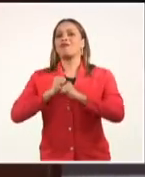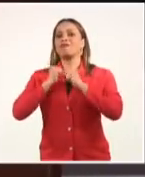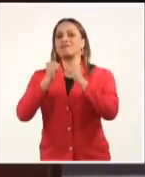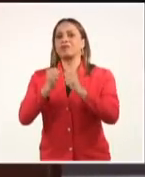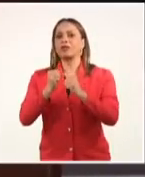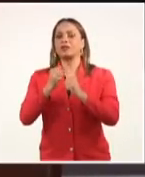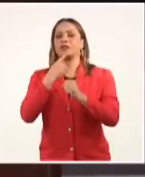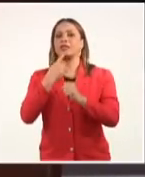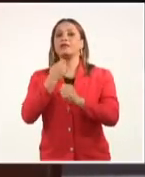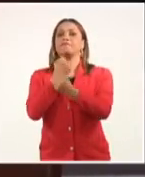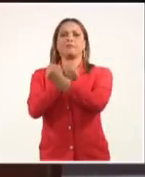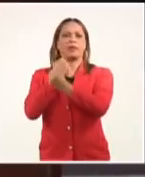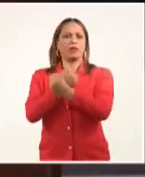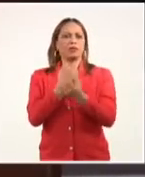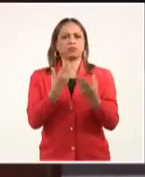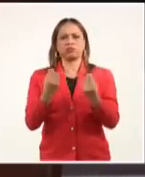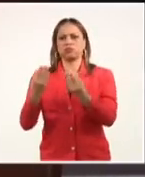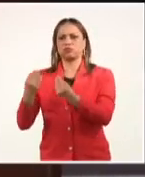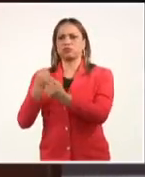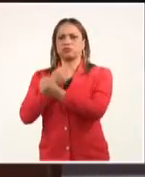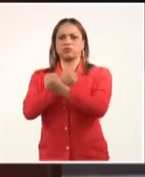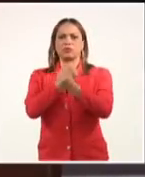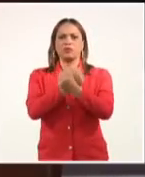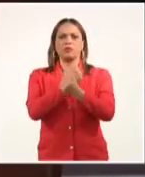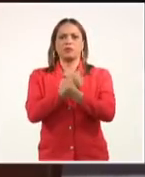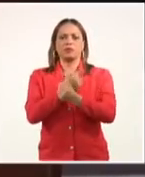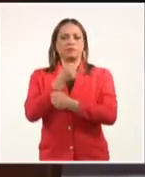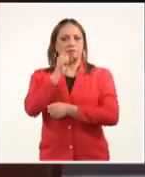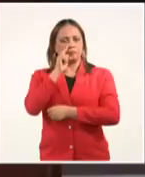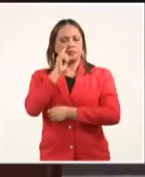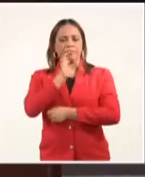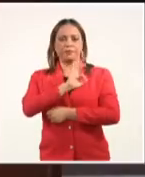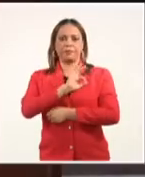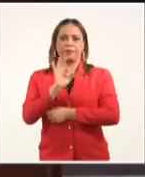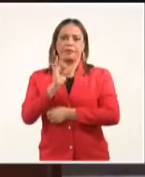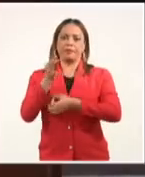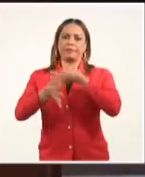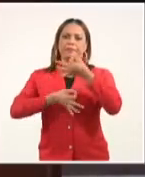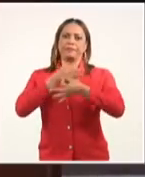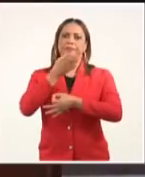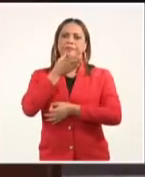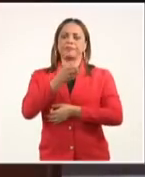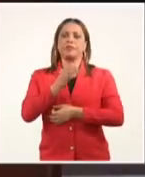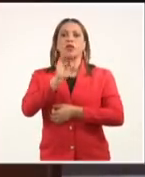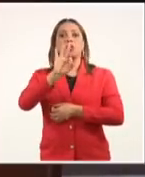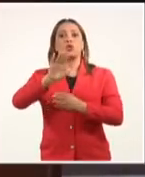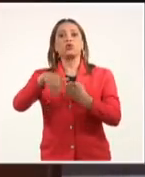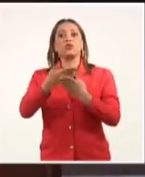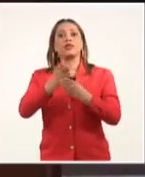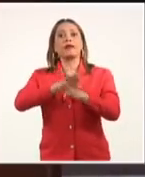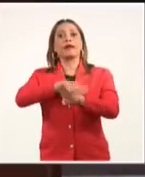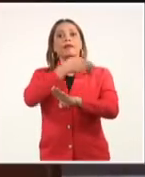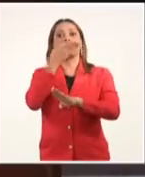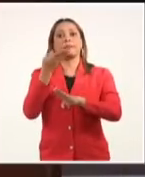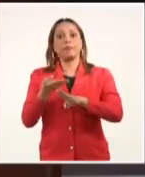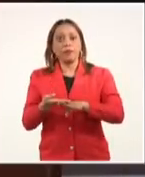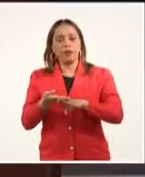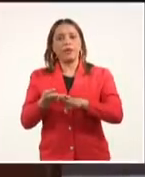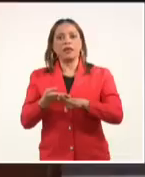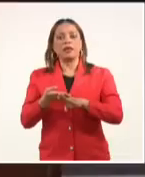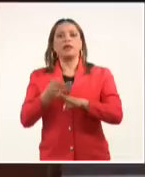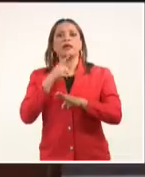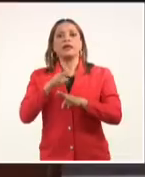de peligros. Fin de la cita. 8 días después, tras su